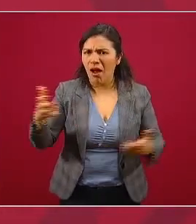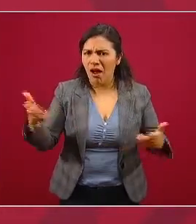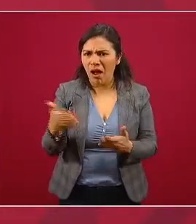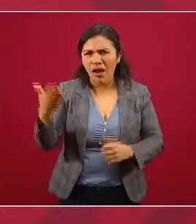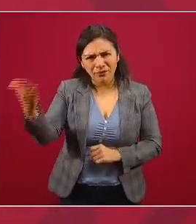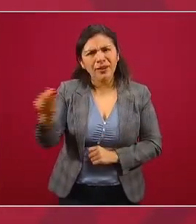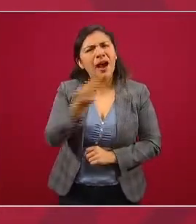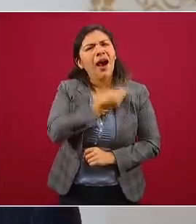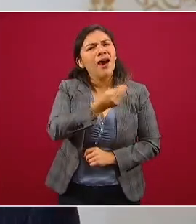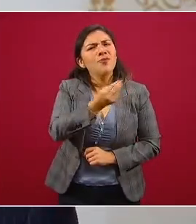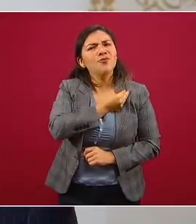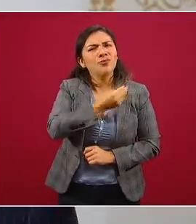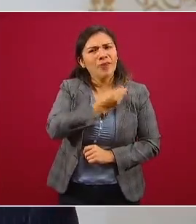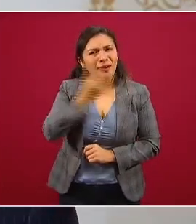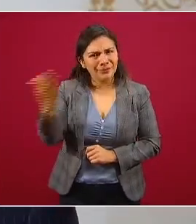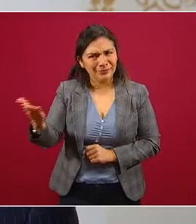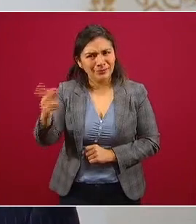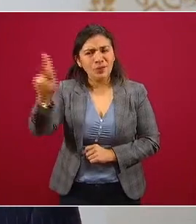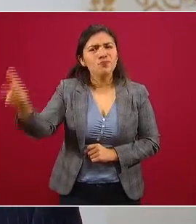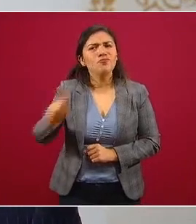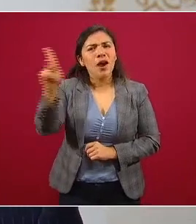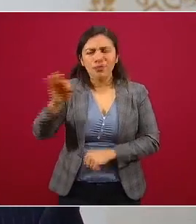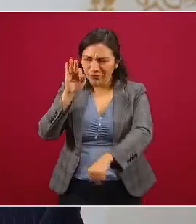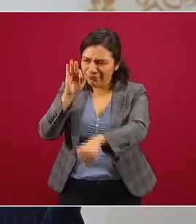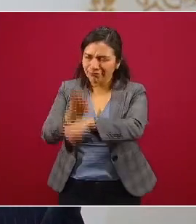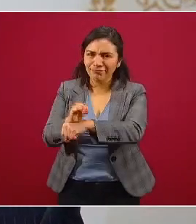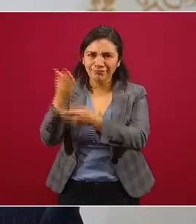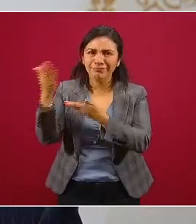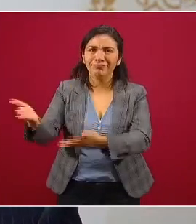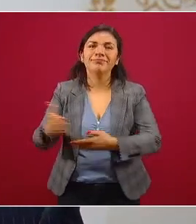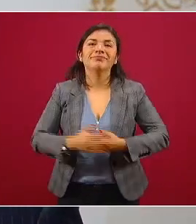Hugo, aguanta, el pueblo se levanta.